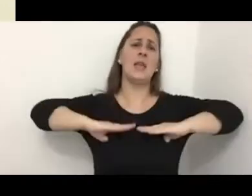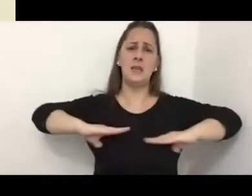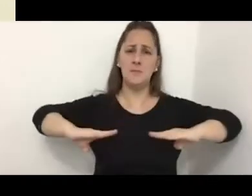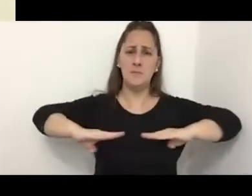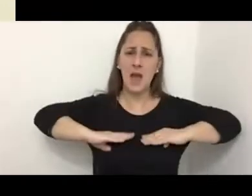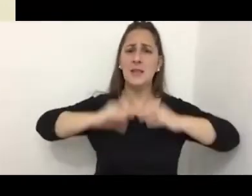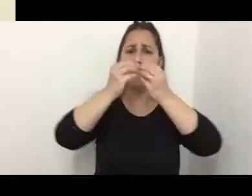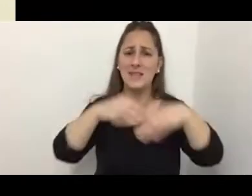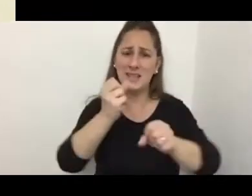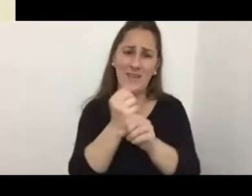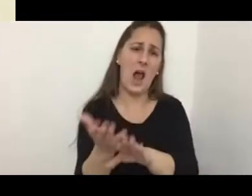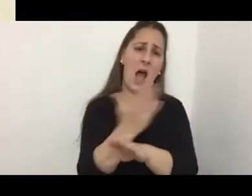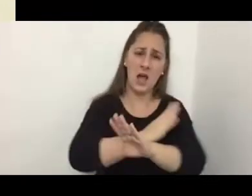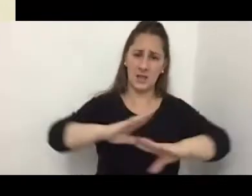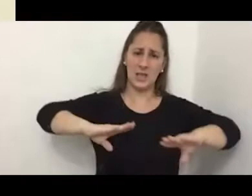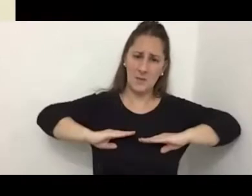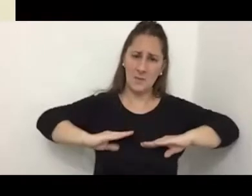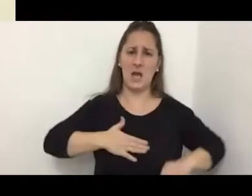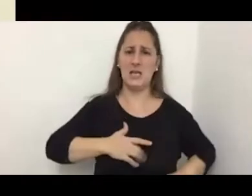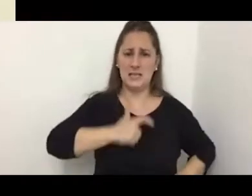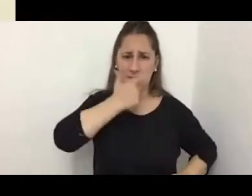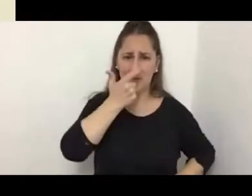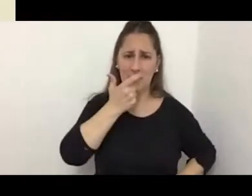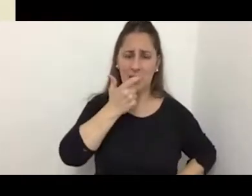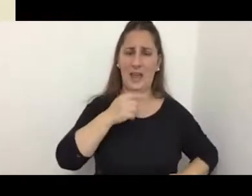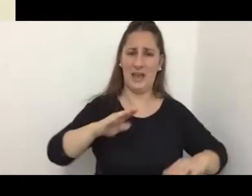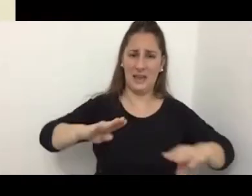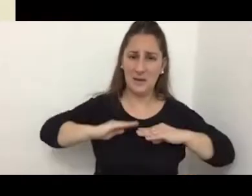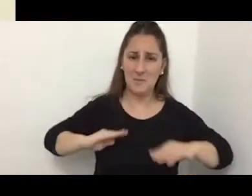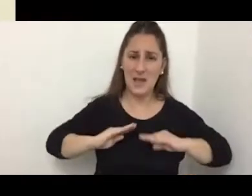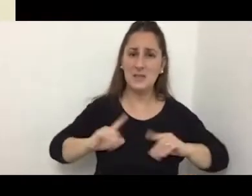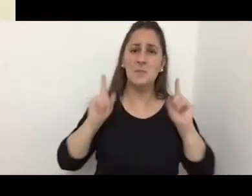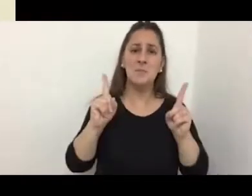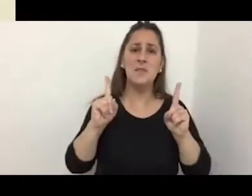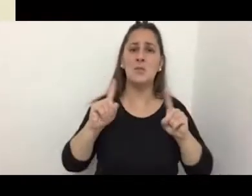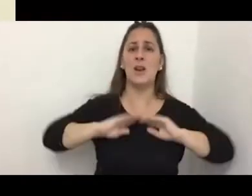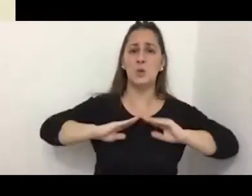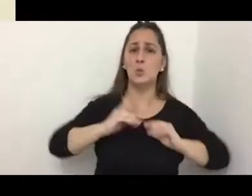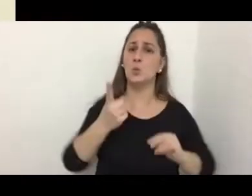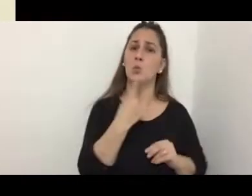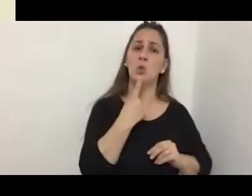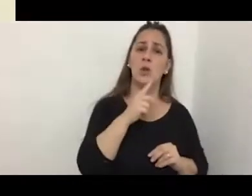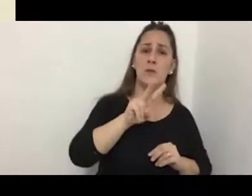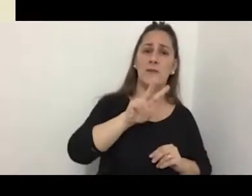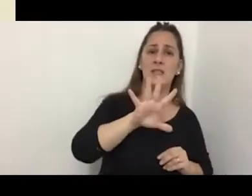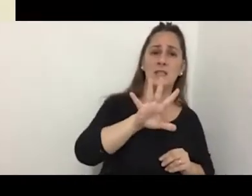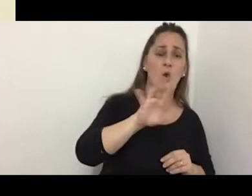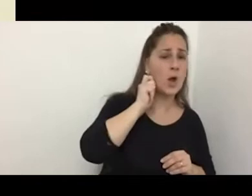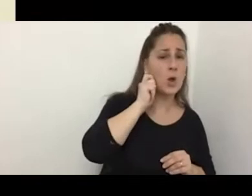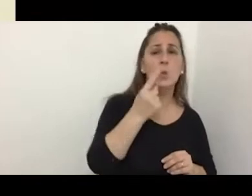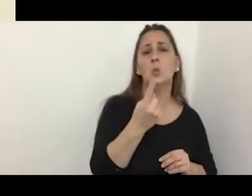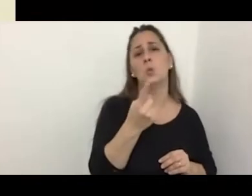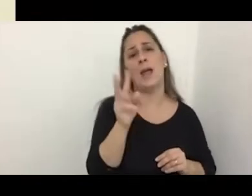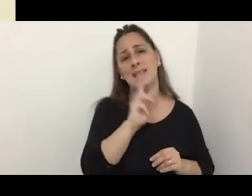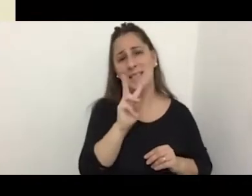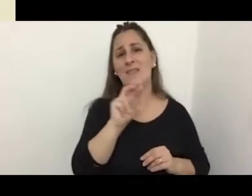a trabajar para calentar, claro, entonces le hacían hacer gimnasia con los mismos ejercicios a un muchacho de 25 años, a una chica de 25